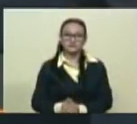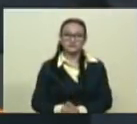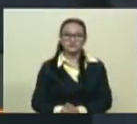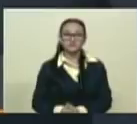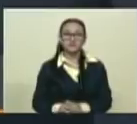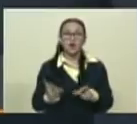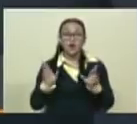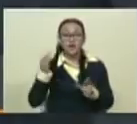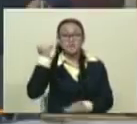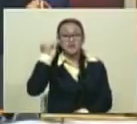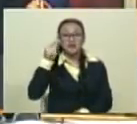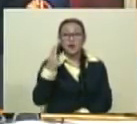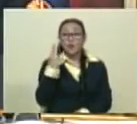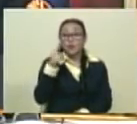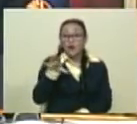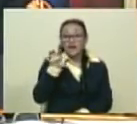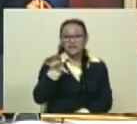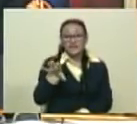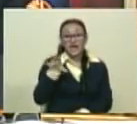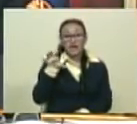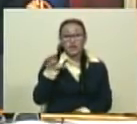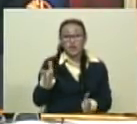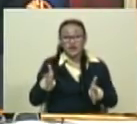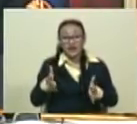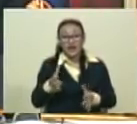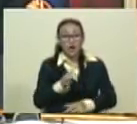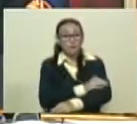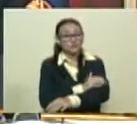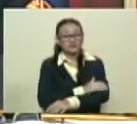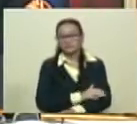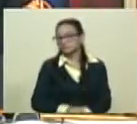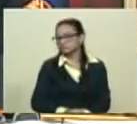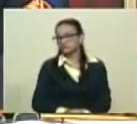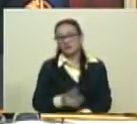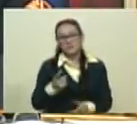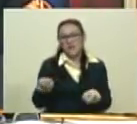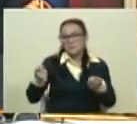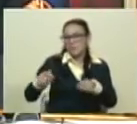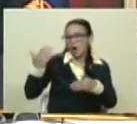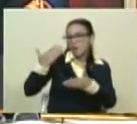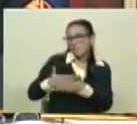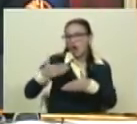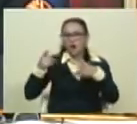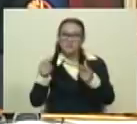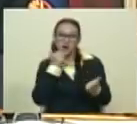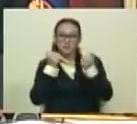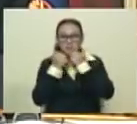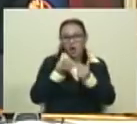Imagínense ustedes, un solo estado en manos de la oposición. Ahí mismo decretan trancazos, paros cívicos, saboteo y serían 4 años de